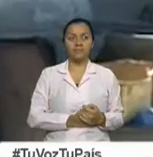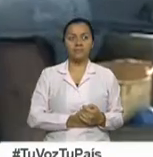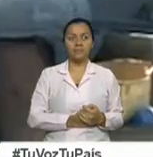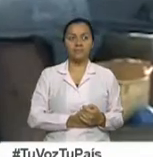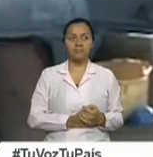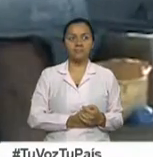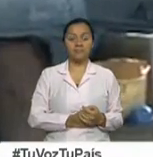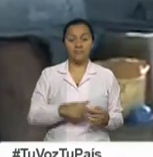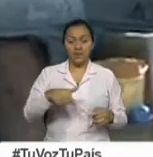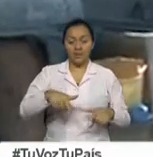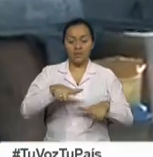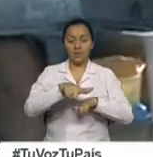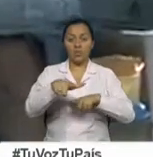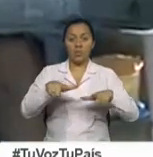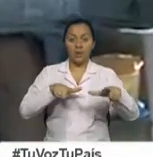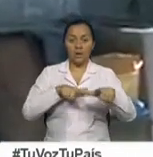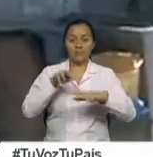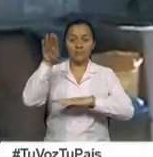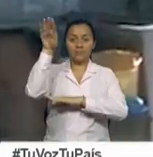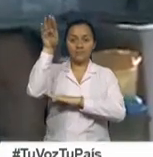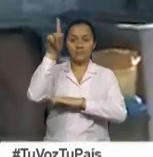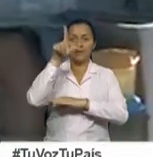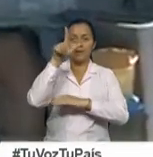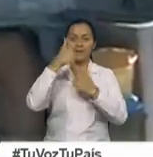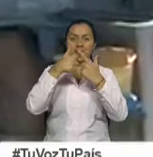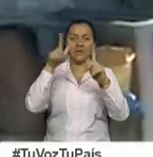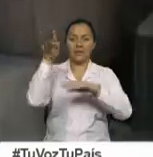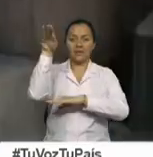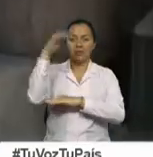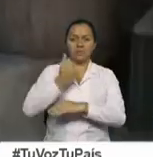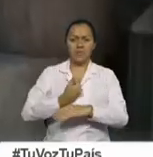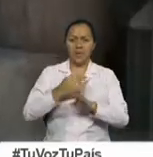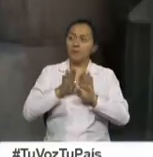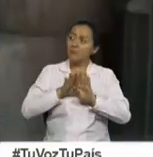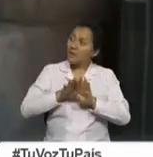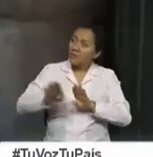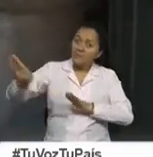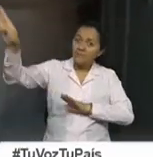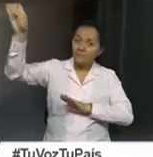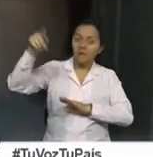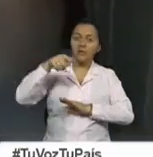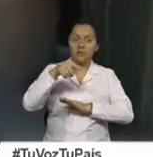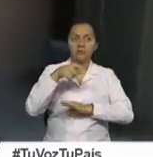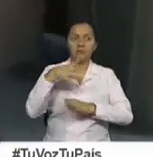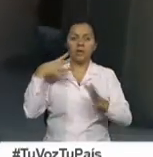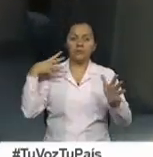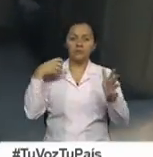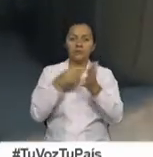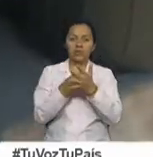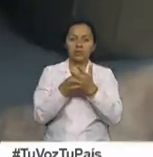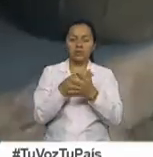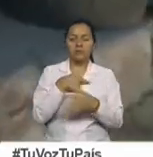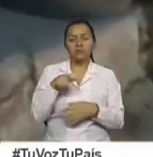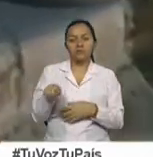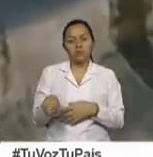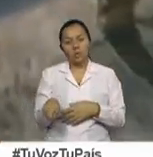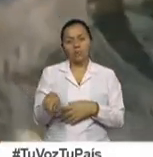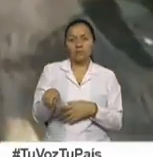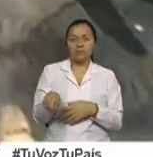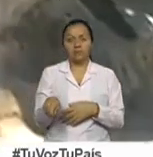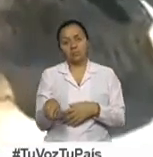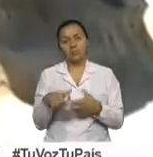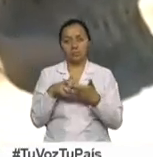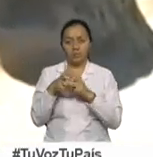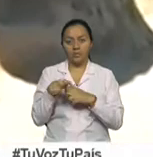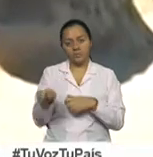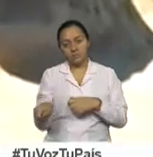En el sector de La Libertad encontramos a Gonzalo Cadena, quien sufrió un accidente que lo llevó a utilizar una